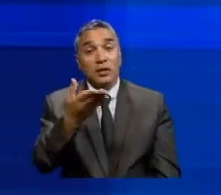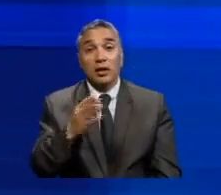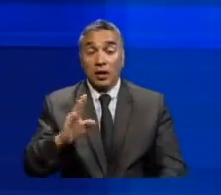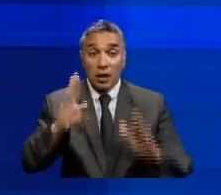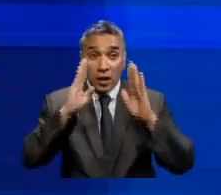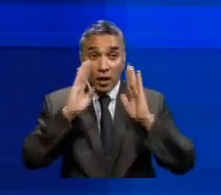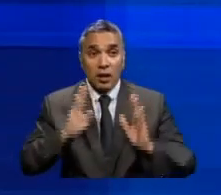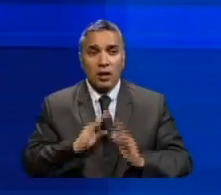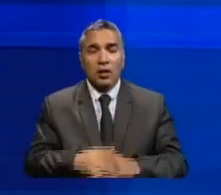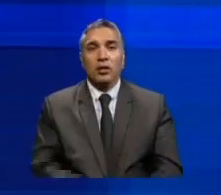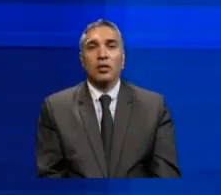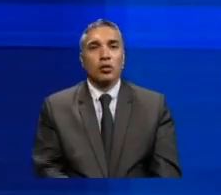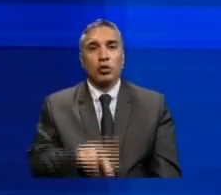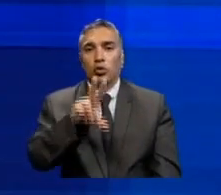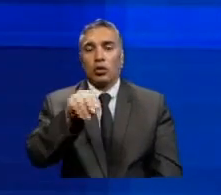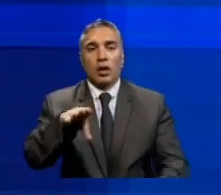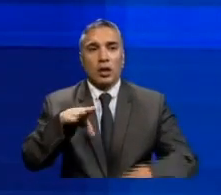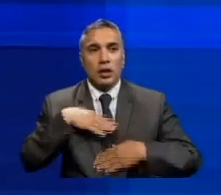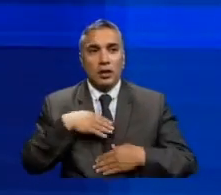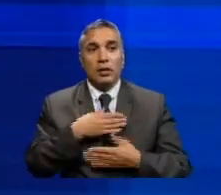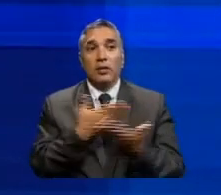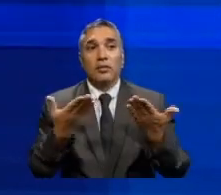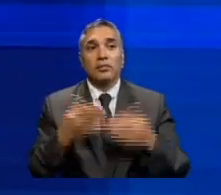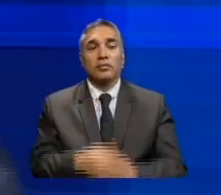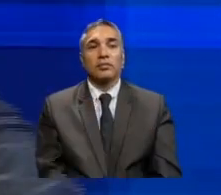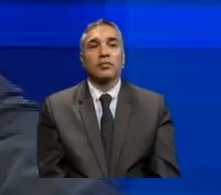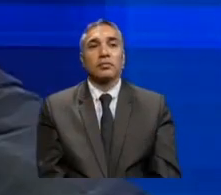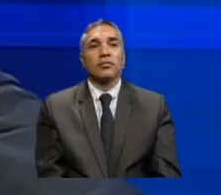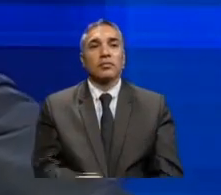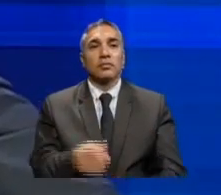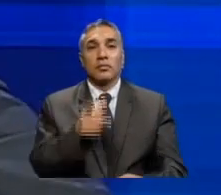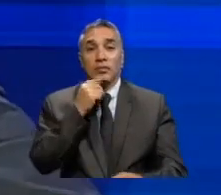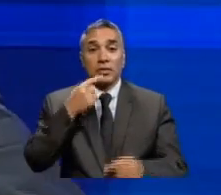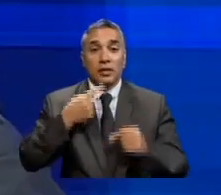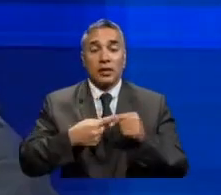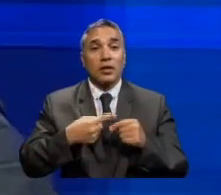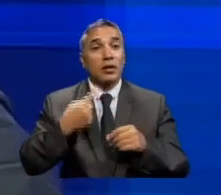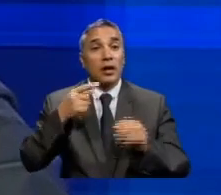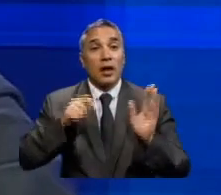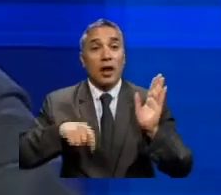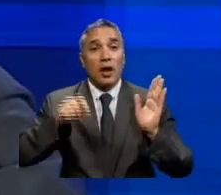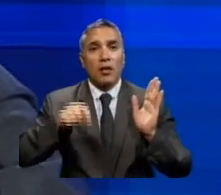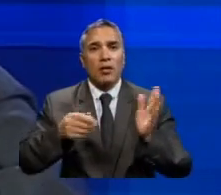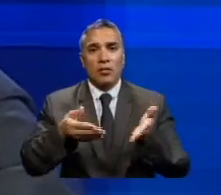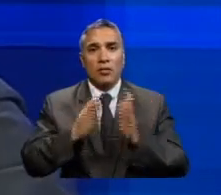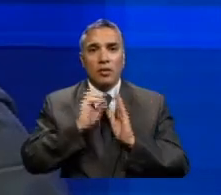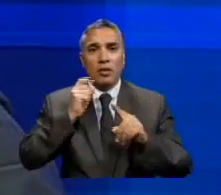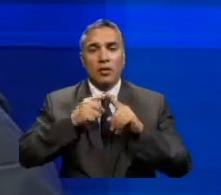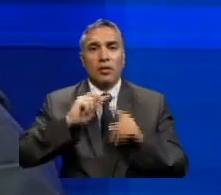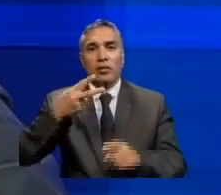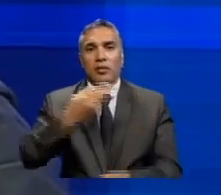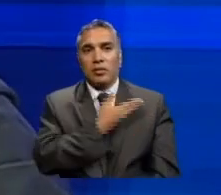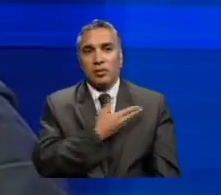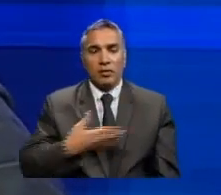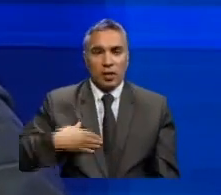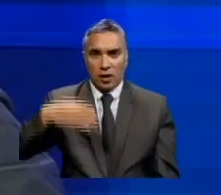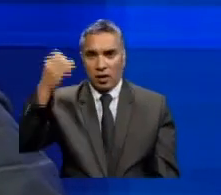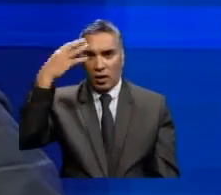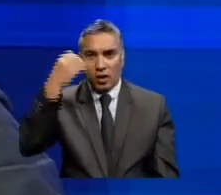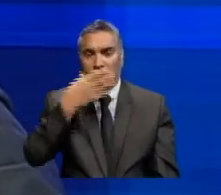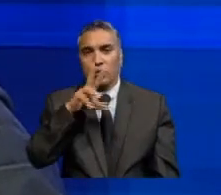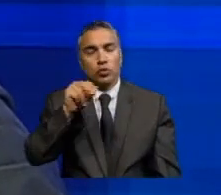corpus fue inadmitido, uno de los dos habeas corpus presentados en Quito por abogados del ex vicepresidente Jorge